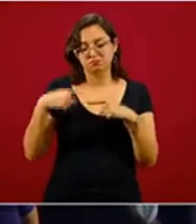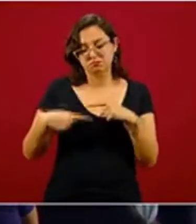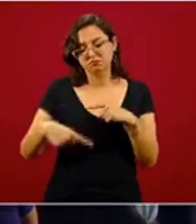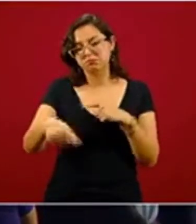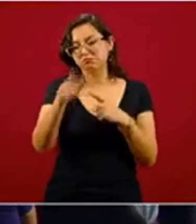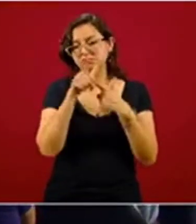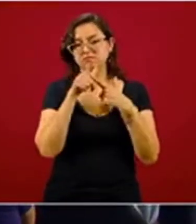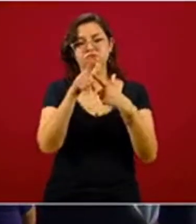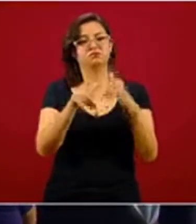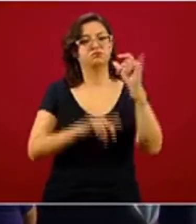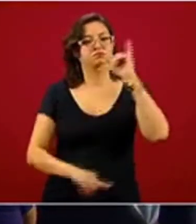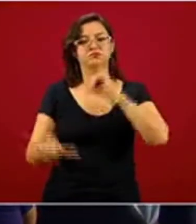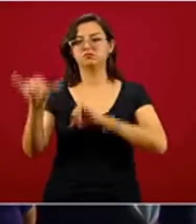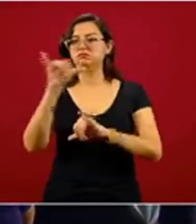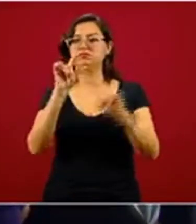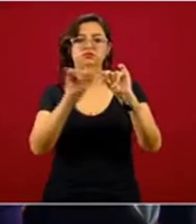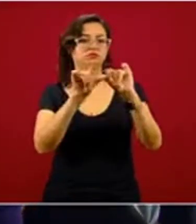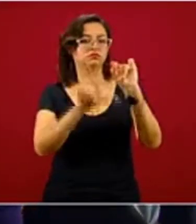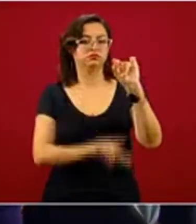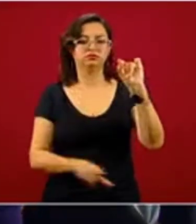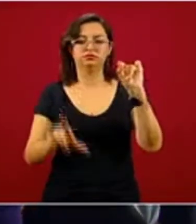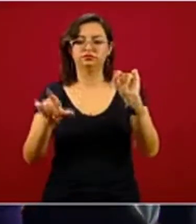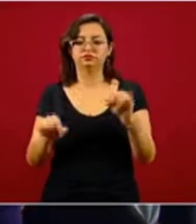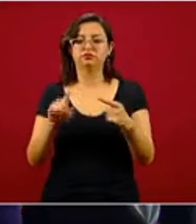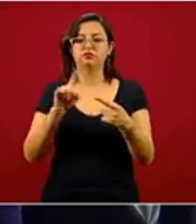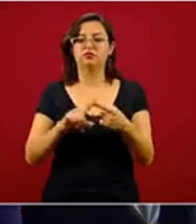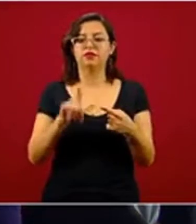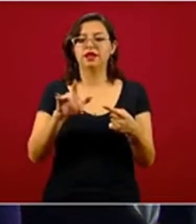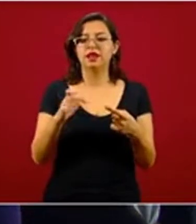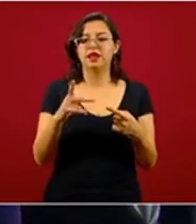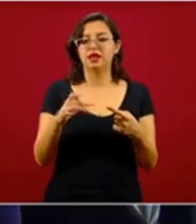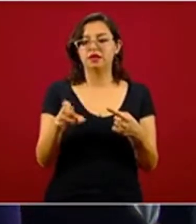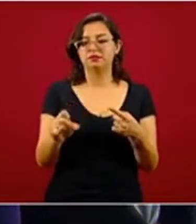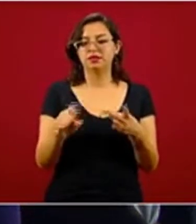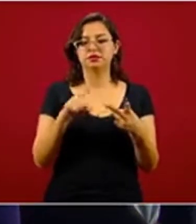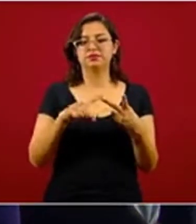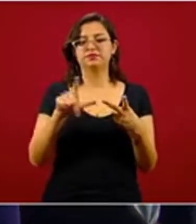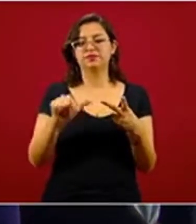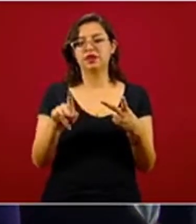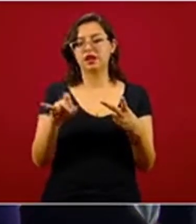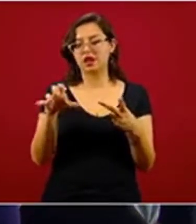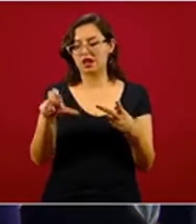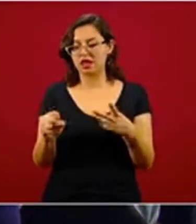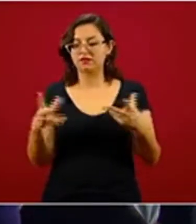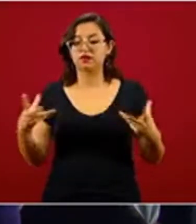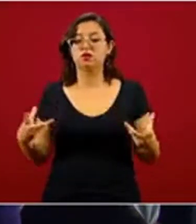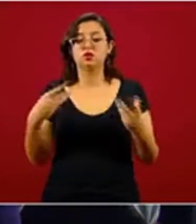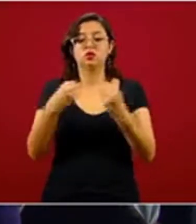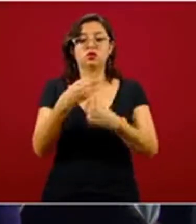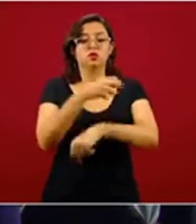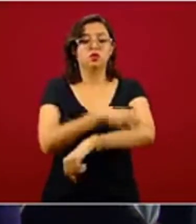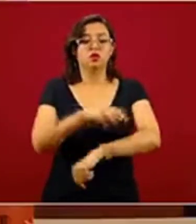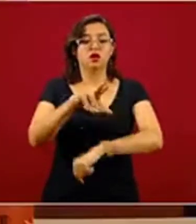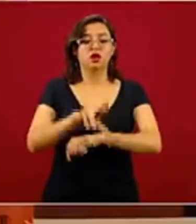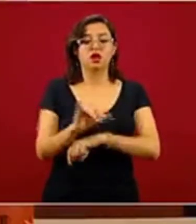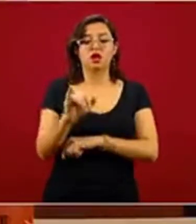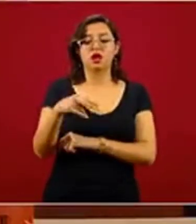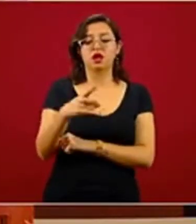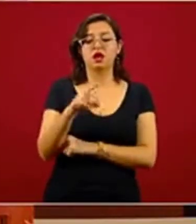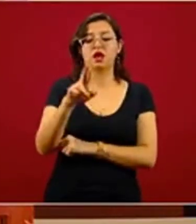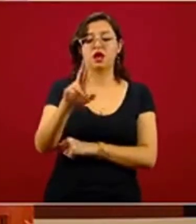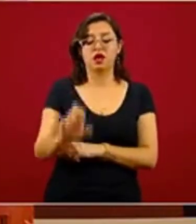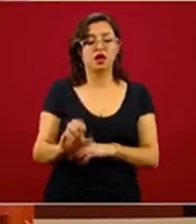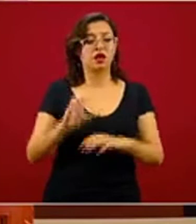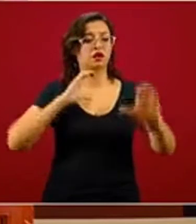de laboratorios y en toda la red de LABES. La coordinación es directa con el INDRE, en donde cada laboratorio estatal mantiene una